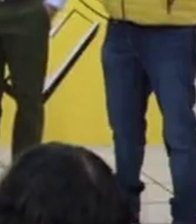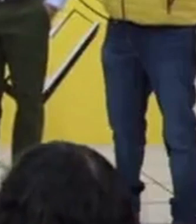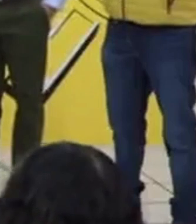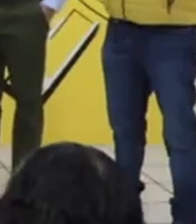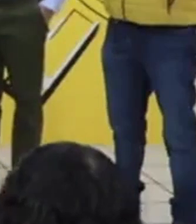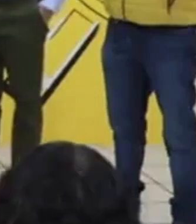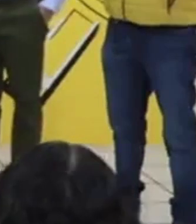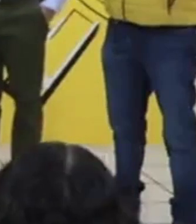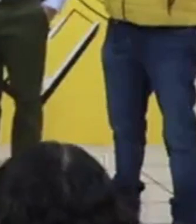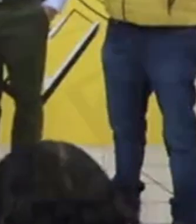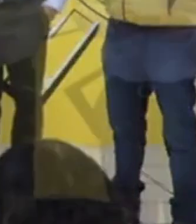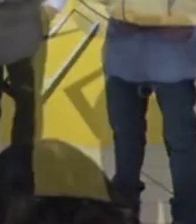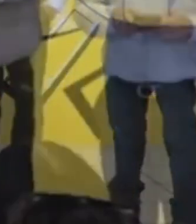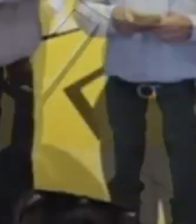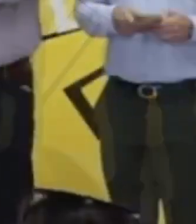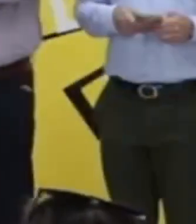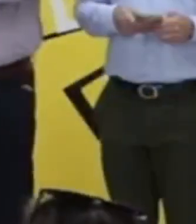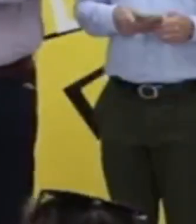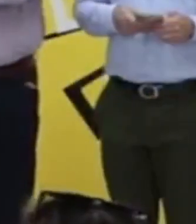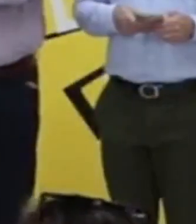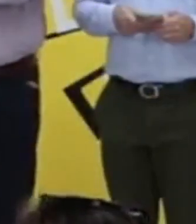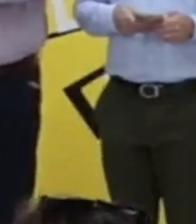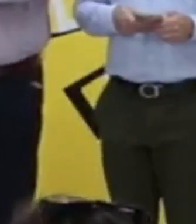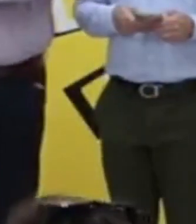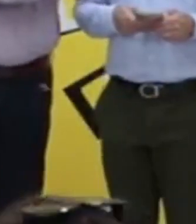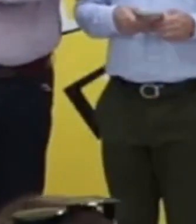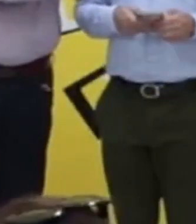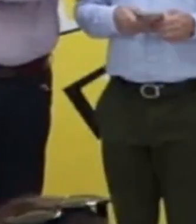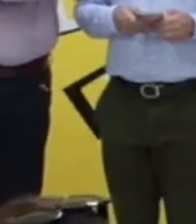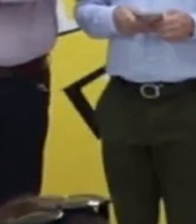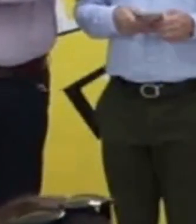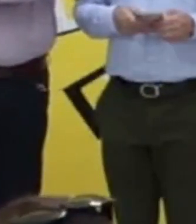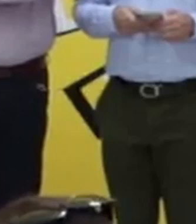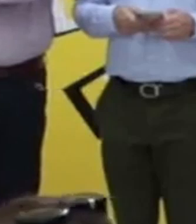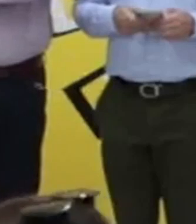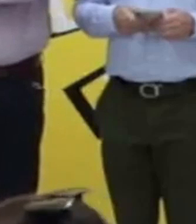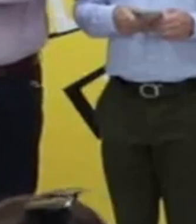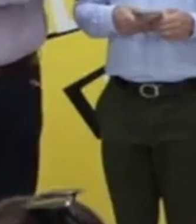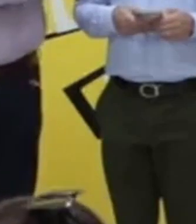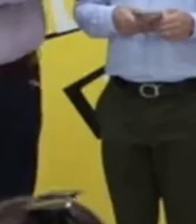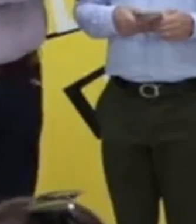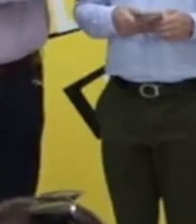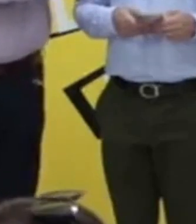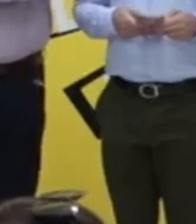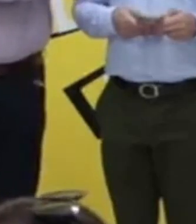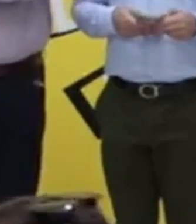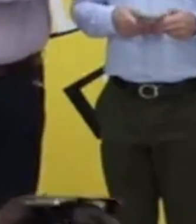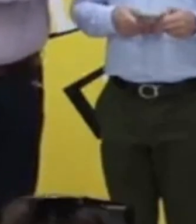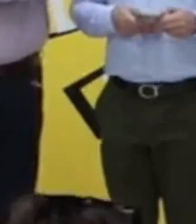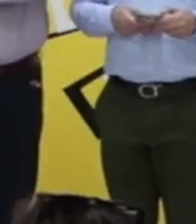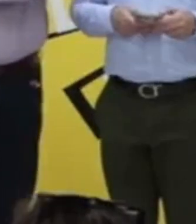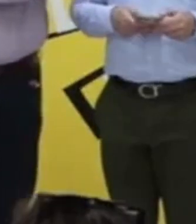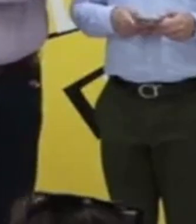esfuerzos resultará ganadora. Sin embargo, apuntó que el PRD se ha inclinado por Xóchitl Gálvez, sin que esto signifique que